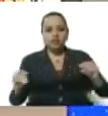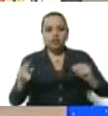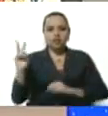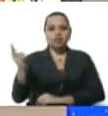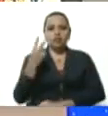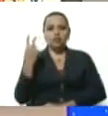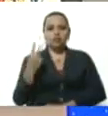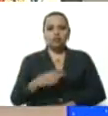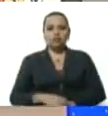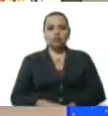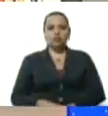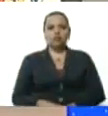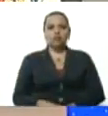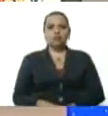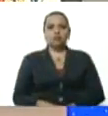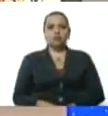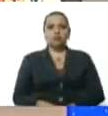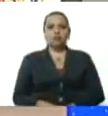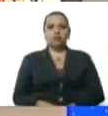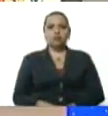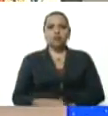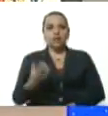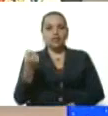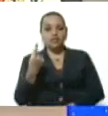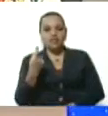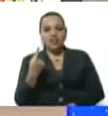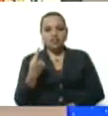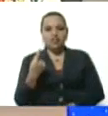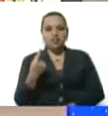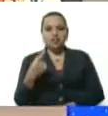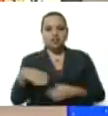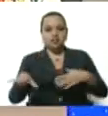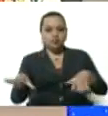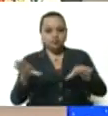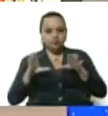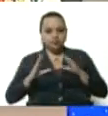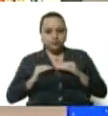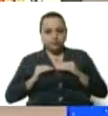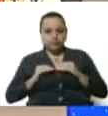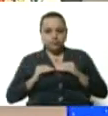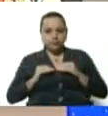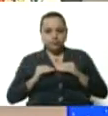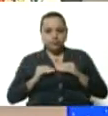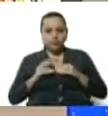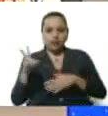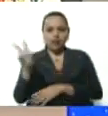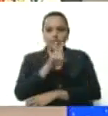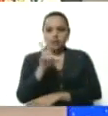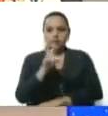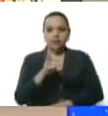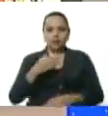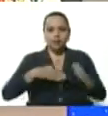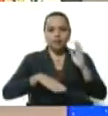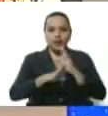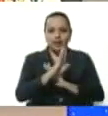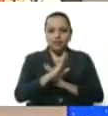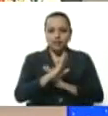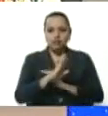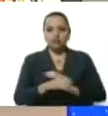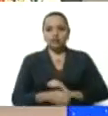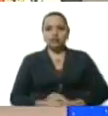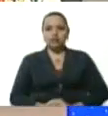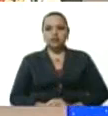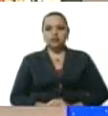parte sustancial es la ausencia del consentimiento de Venezuela para ir y acudir y